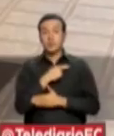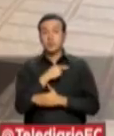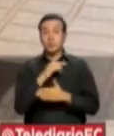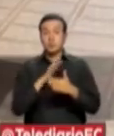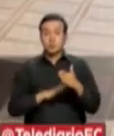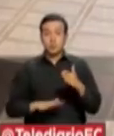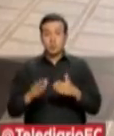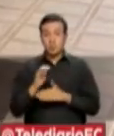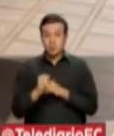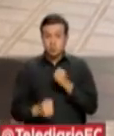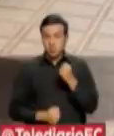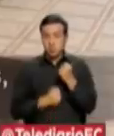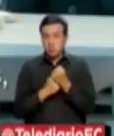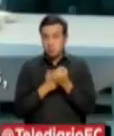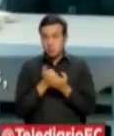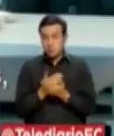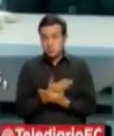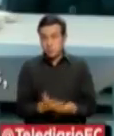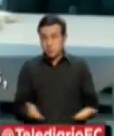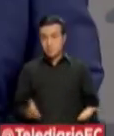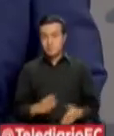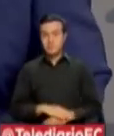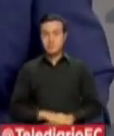a que se sumen a esta iniciativa